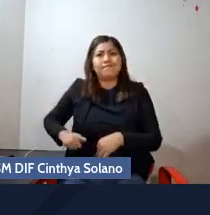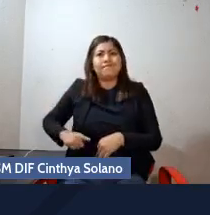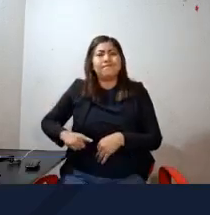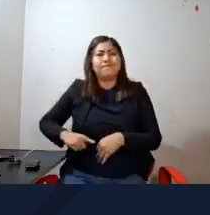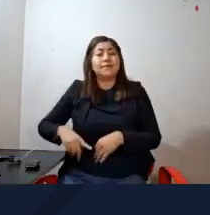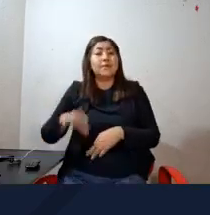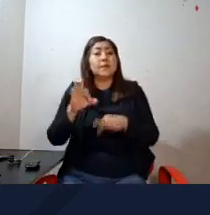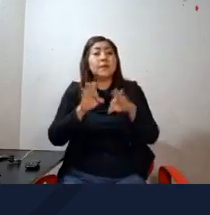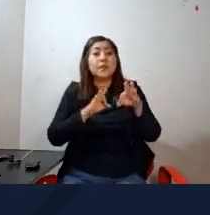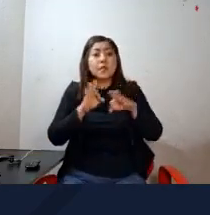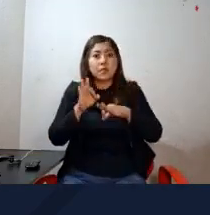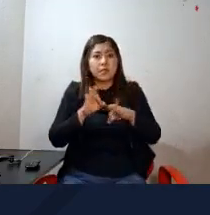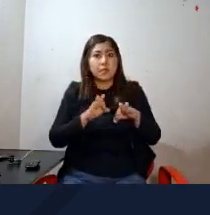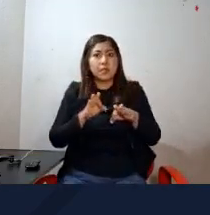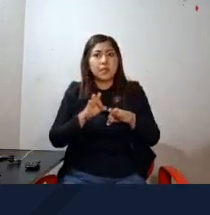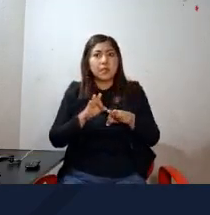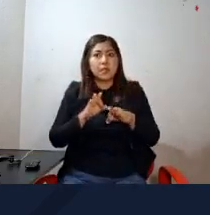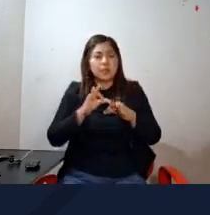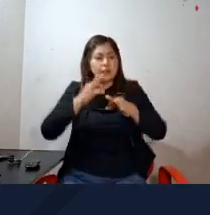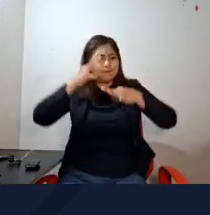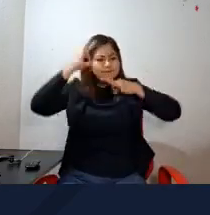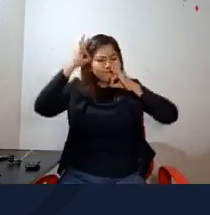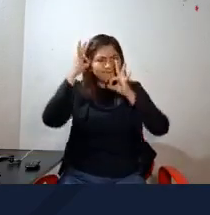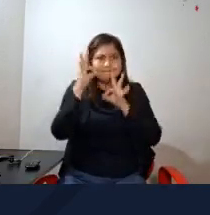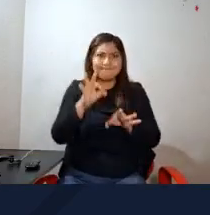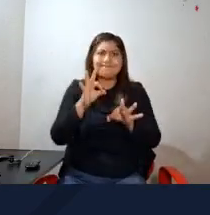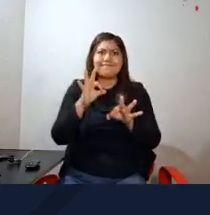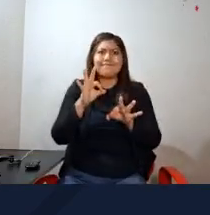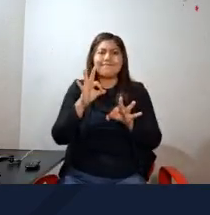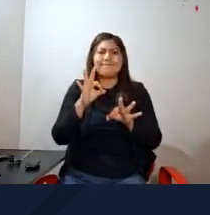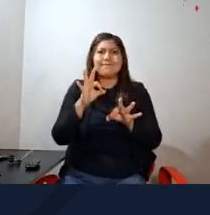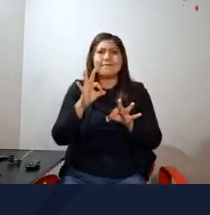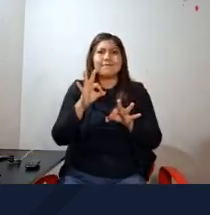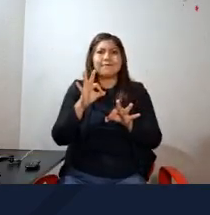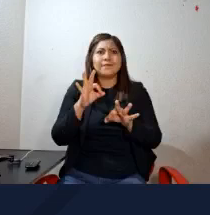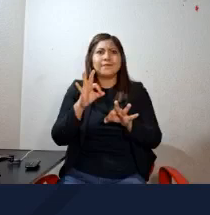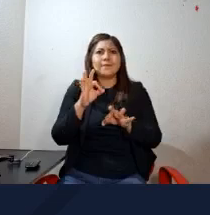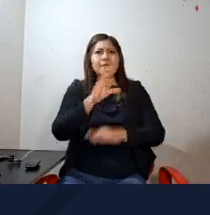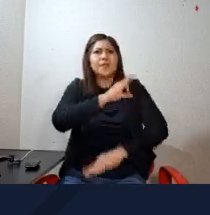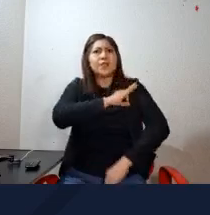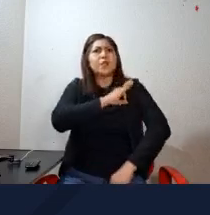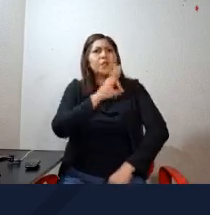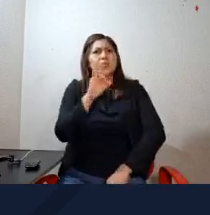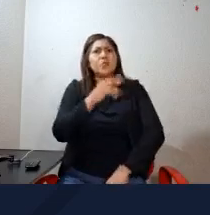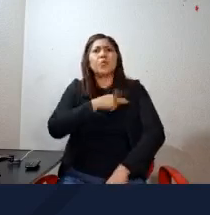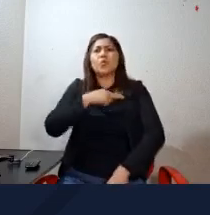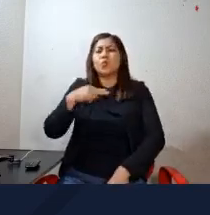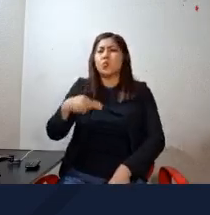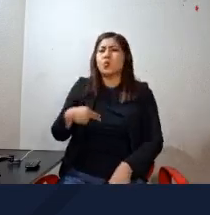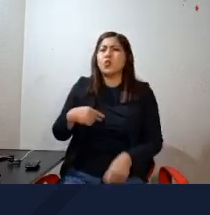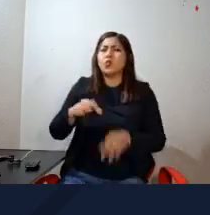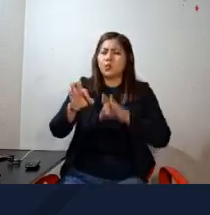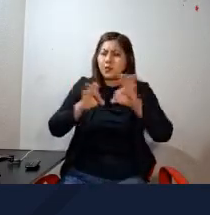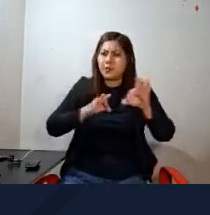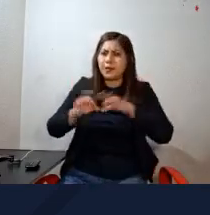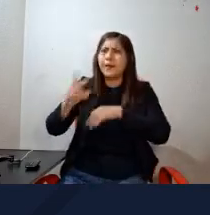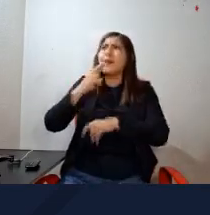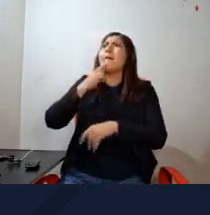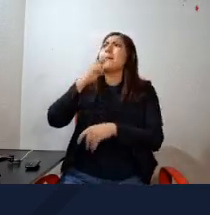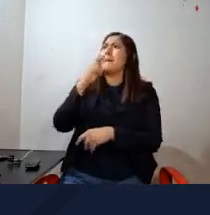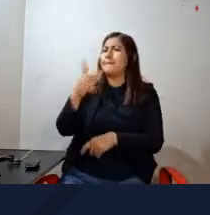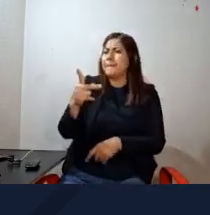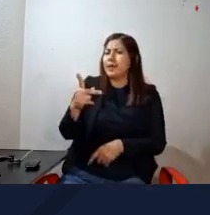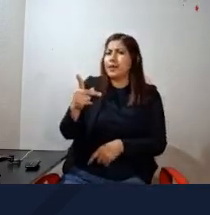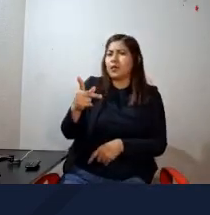se los aseguro, lo hacemos de todo corazón, podemos estar trabajando para ustedes, dándoles